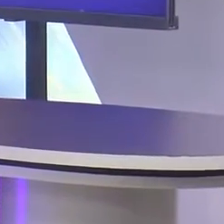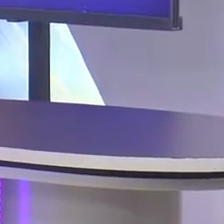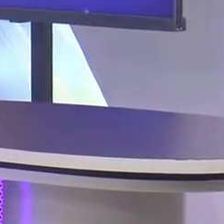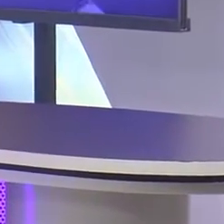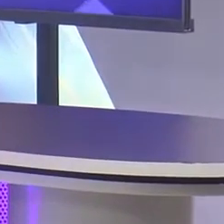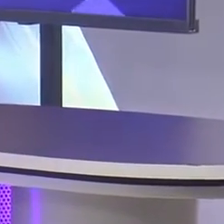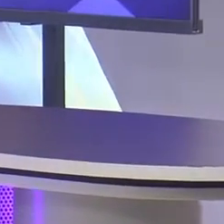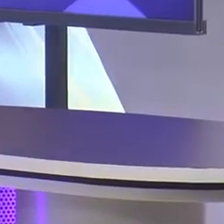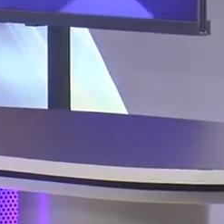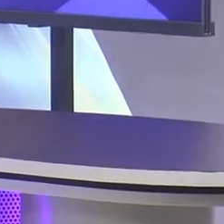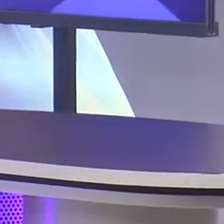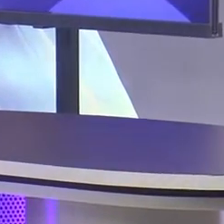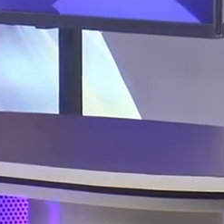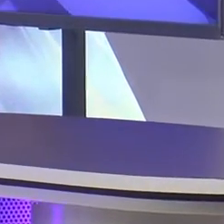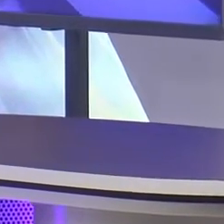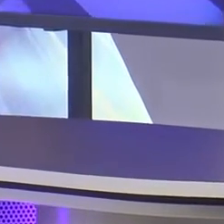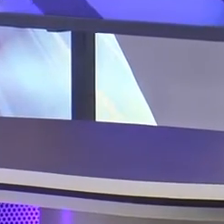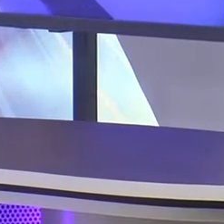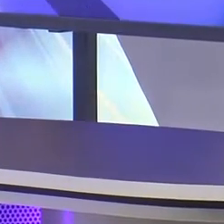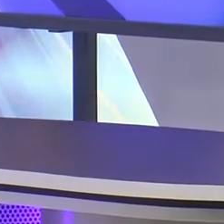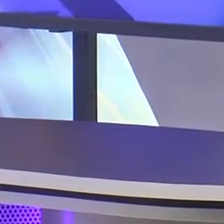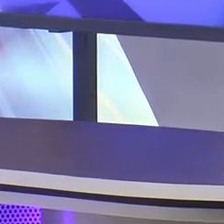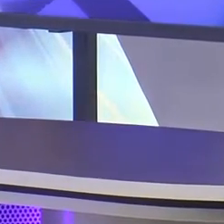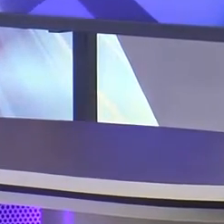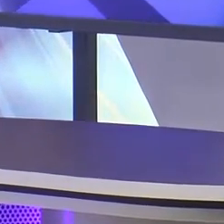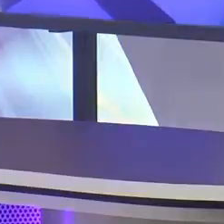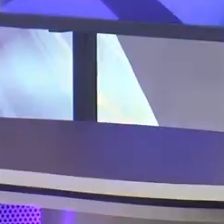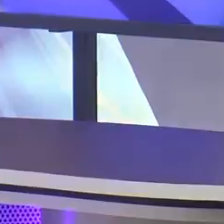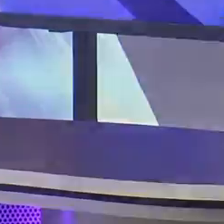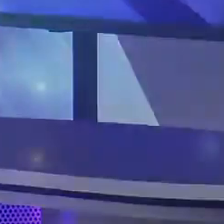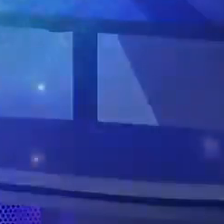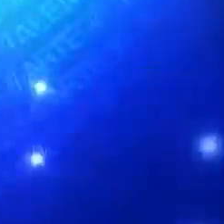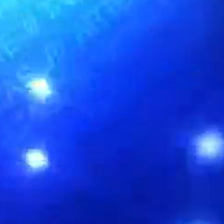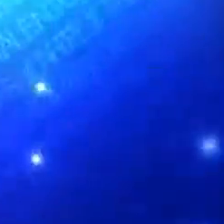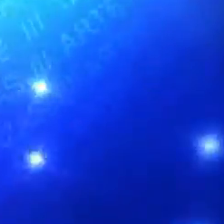Momento de darle paso a Sara Narváez y a nuestra información de En la Mira.